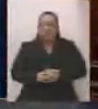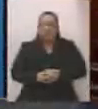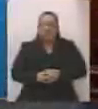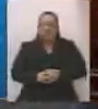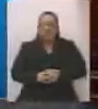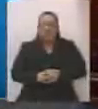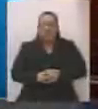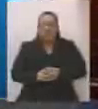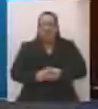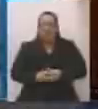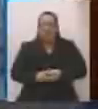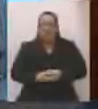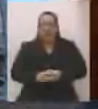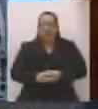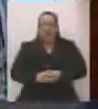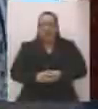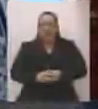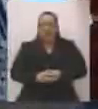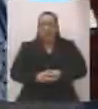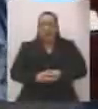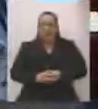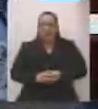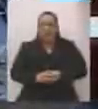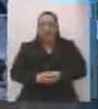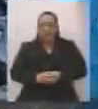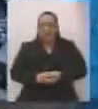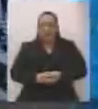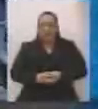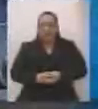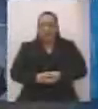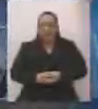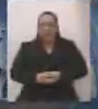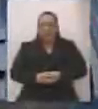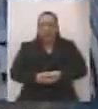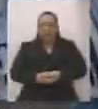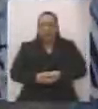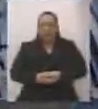of inequality in emerging economies. En las economías emergentes.